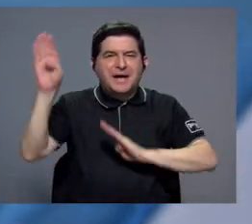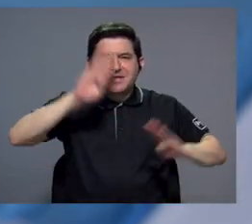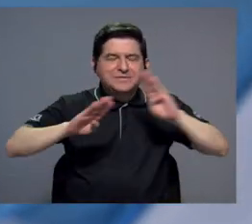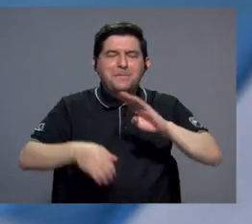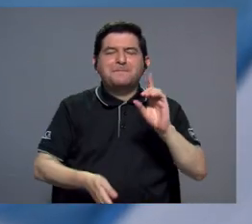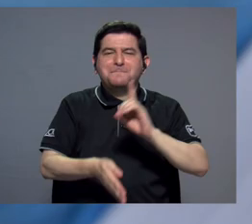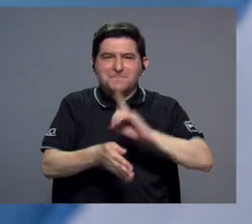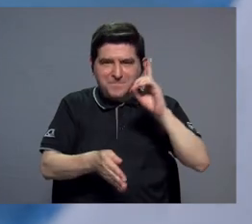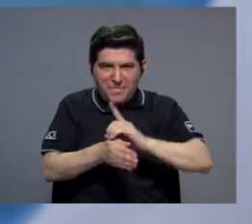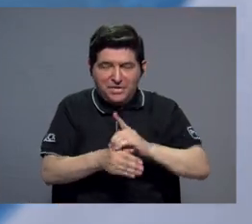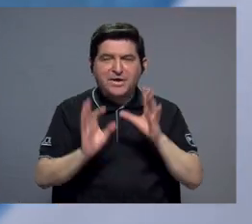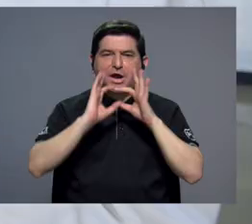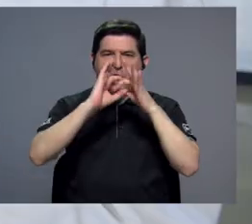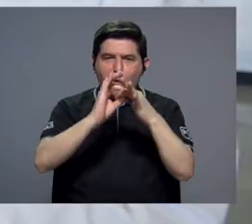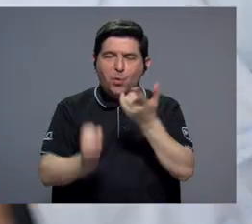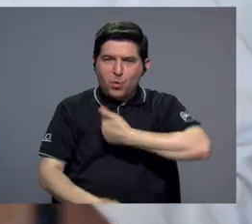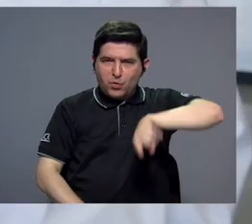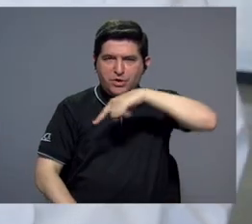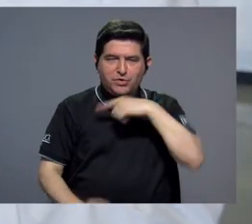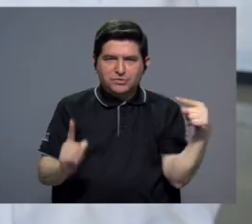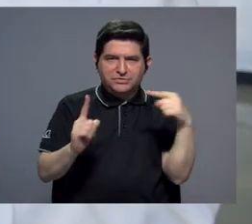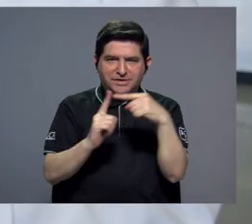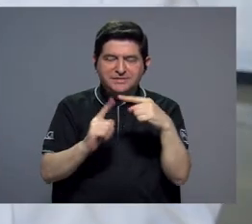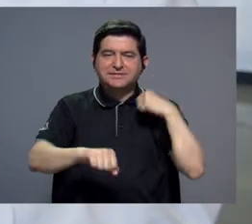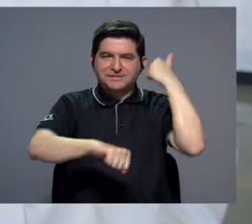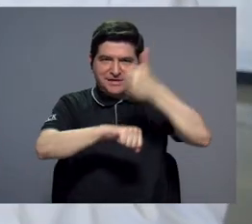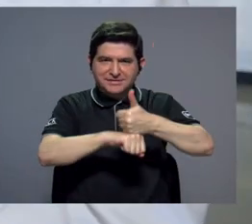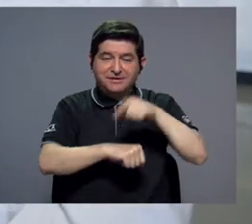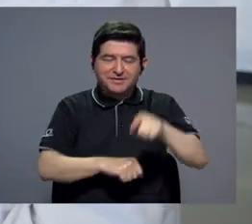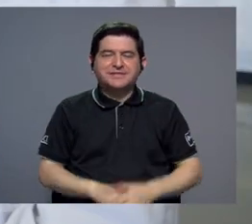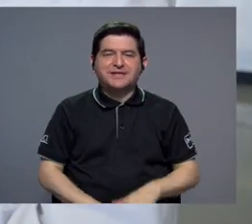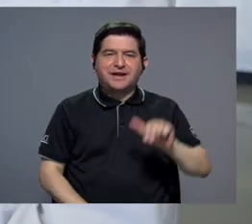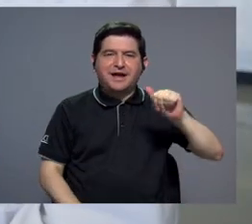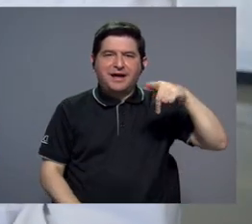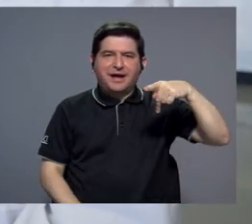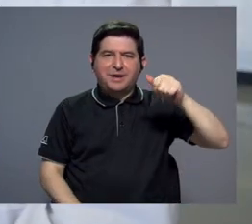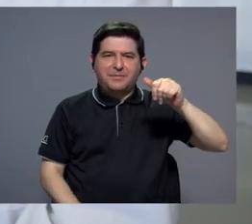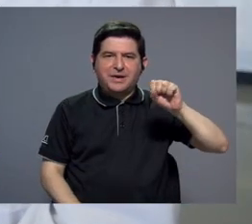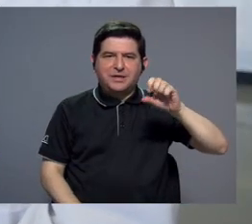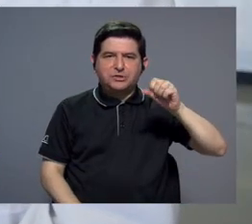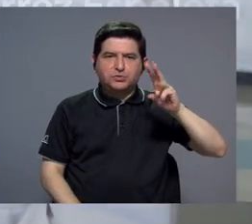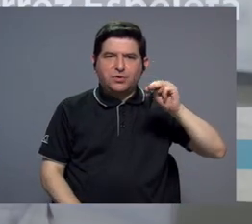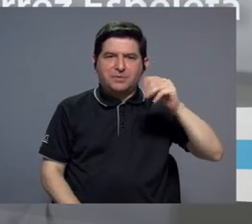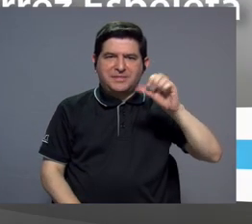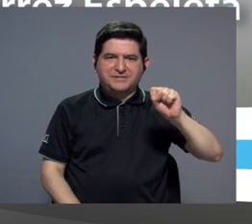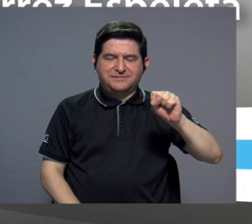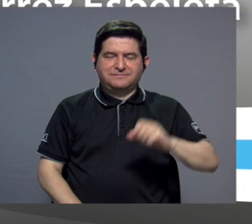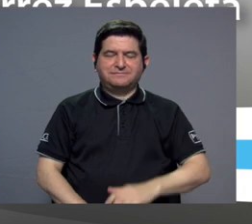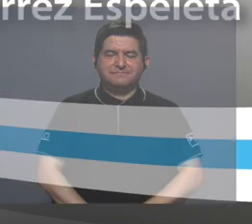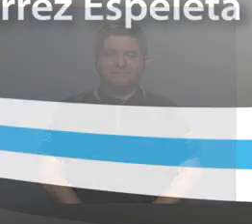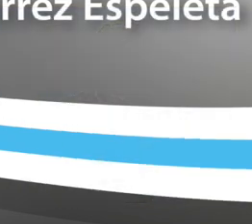más biomédica, ¿verdad? Pues juntos hemos llegado hasta crear estos aposomas.